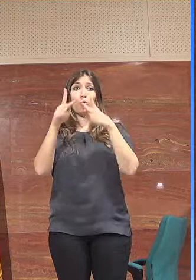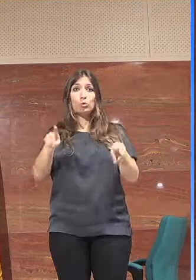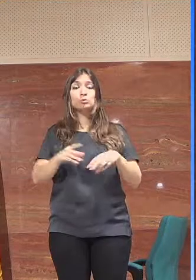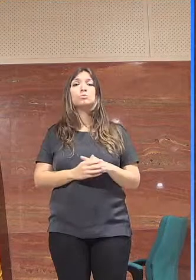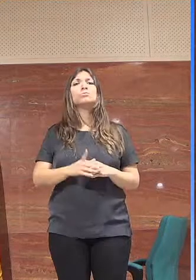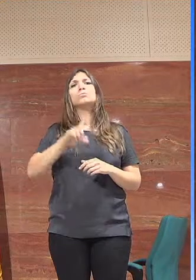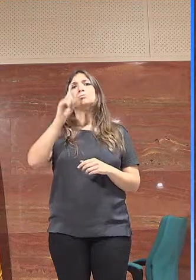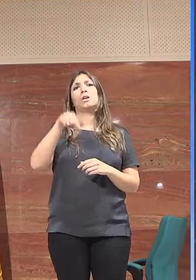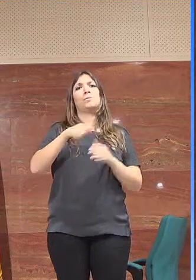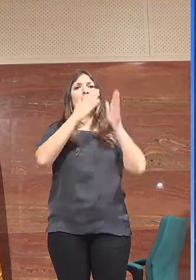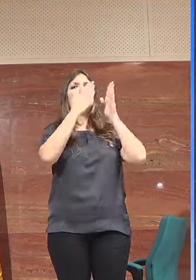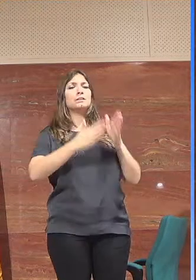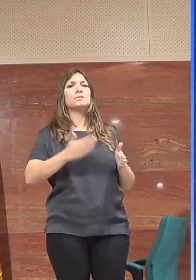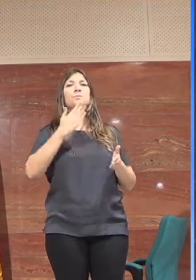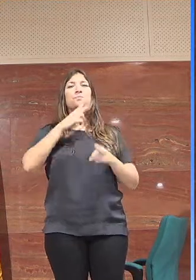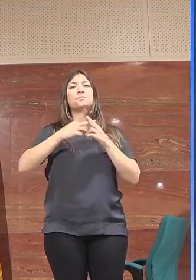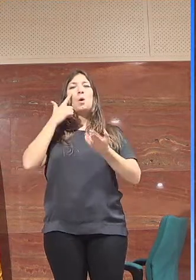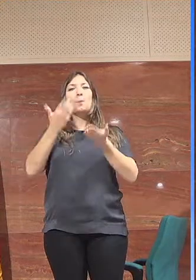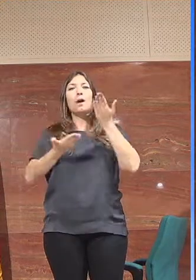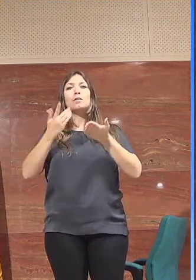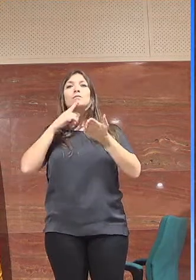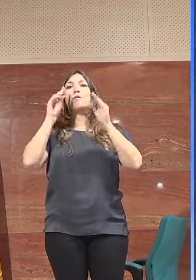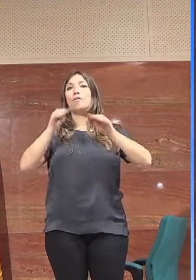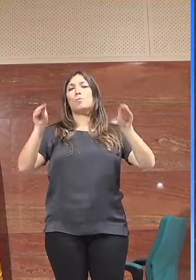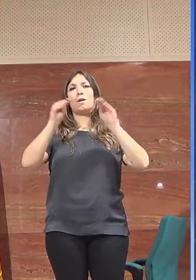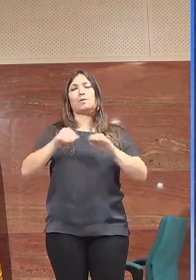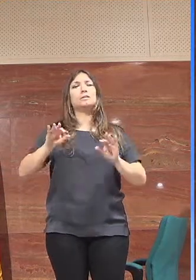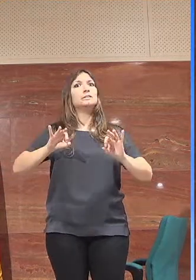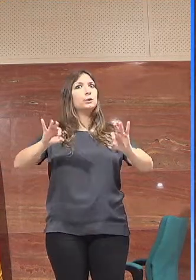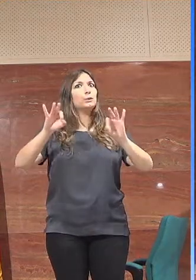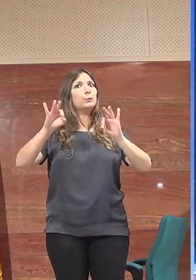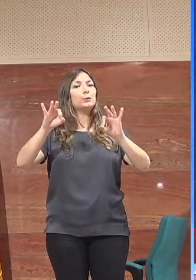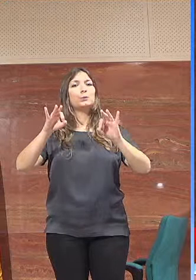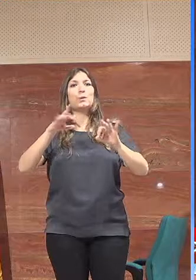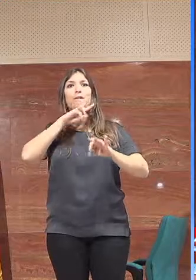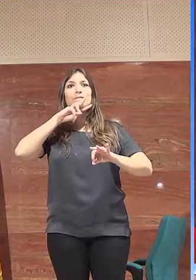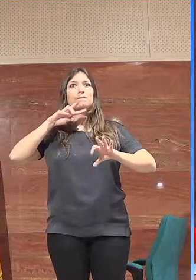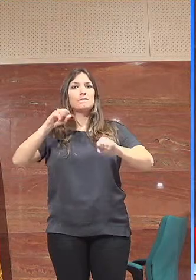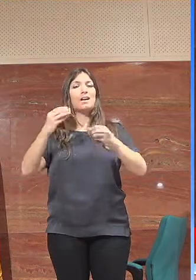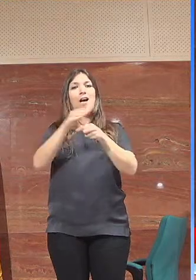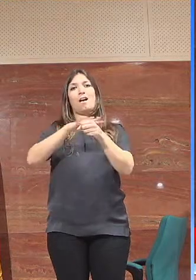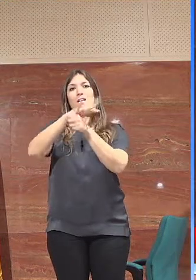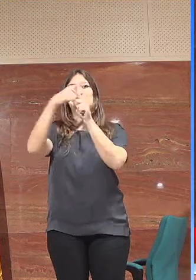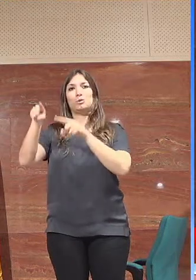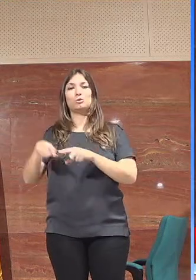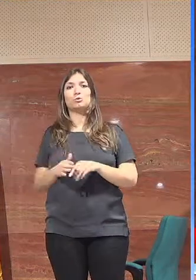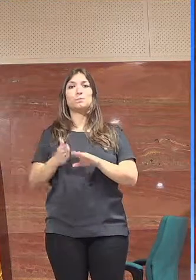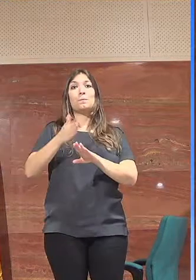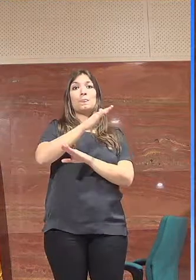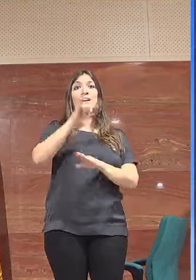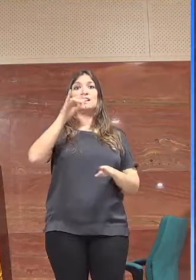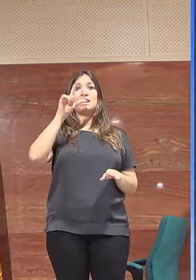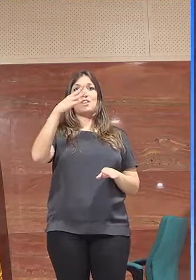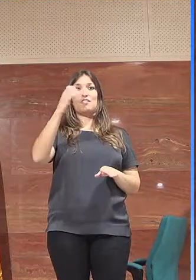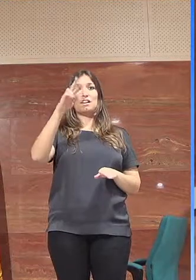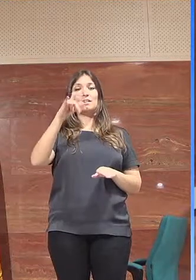y también es un valorador, un formador muy preciado en todos los ámbitos. Isabel Vázquez es